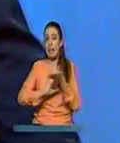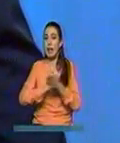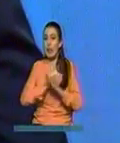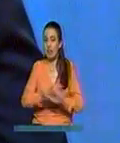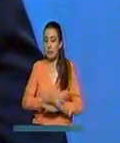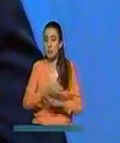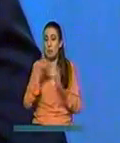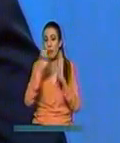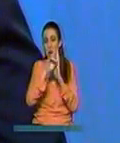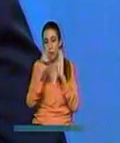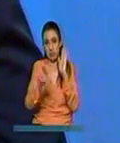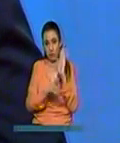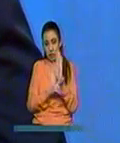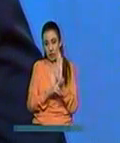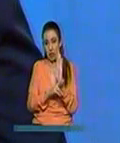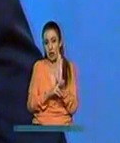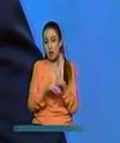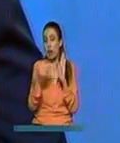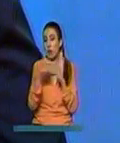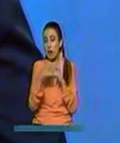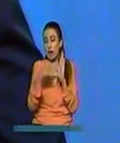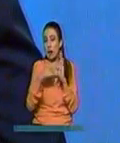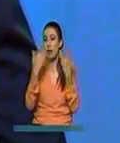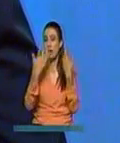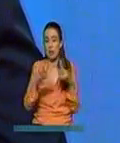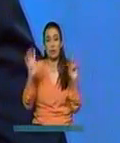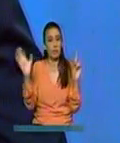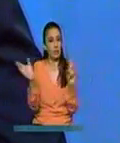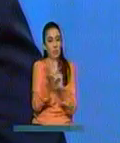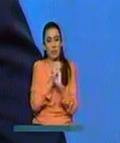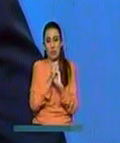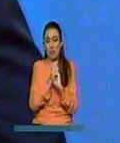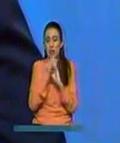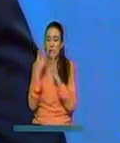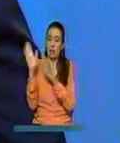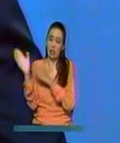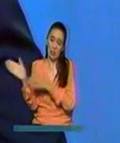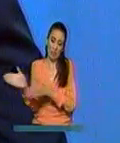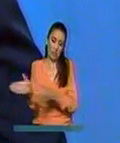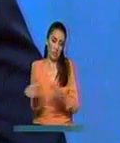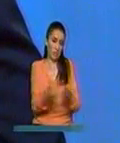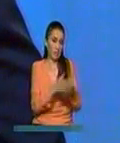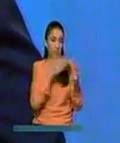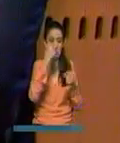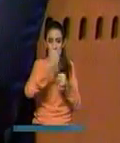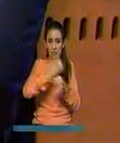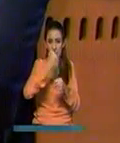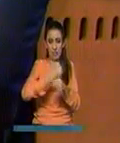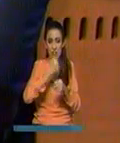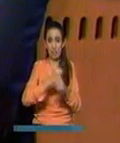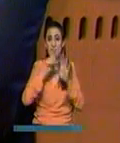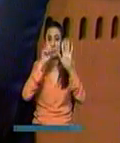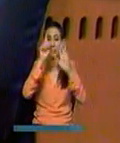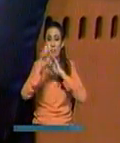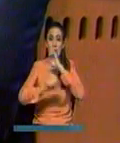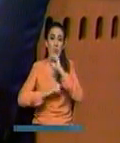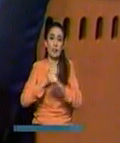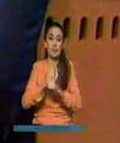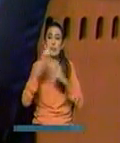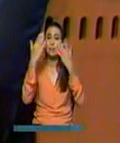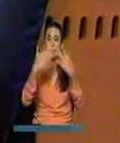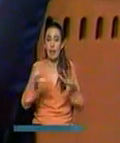el reglamento sobre esa ley, se logró finalmente, luego de una batalla de más de 6 años, lograr